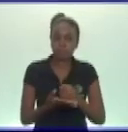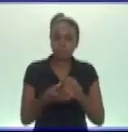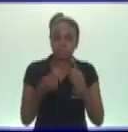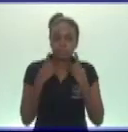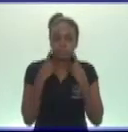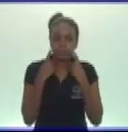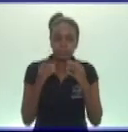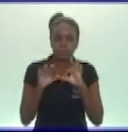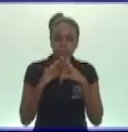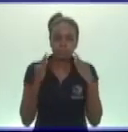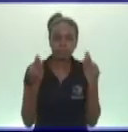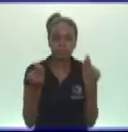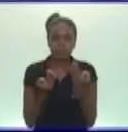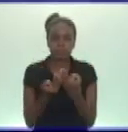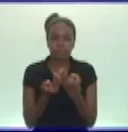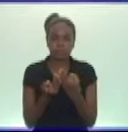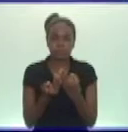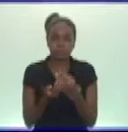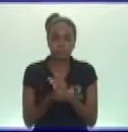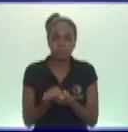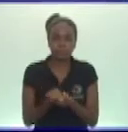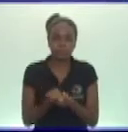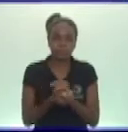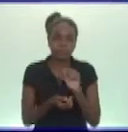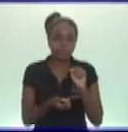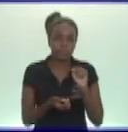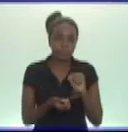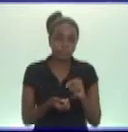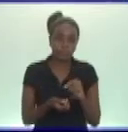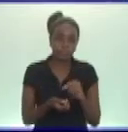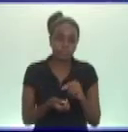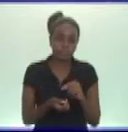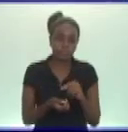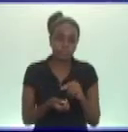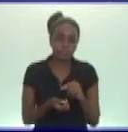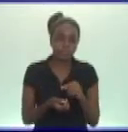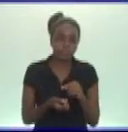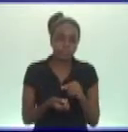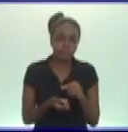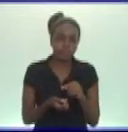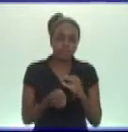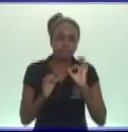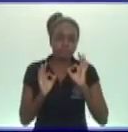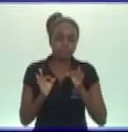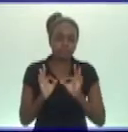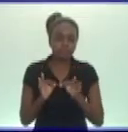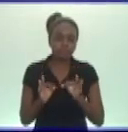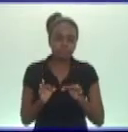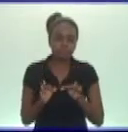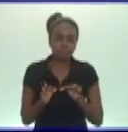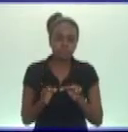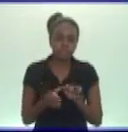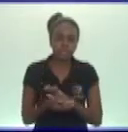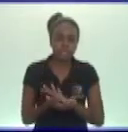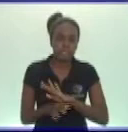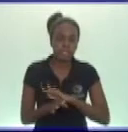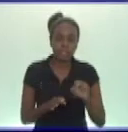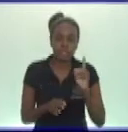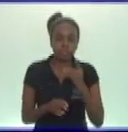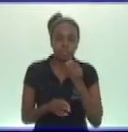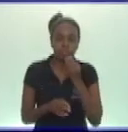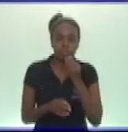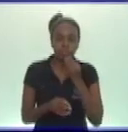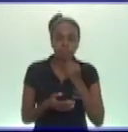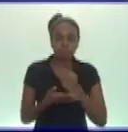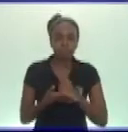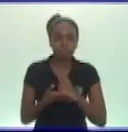de sus familiares y mientras esto ocurrió, tuvo de ellos total aceptación. Una vez que no pudo hacerlo, es